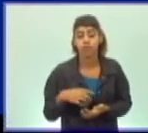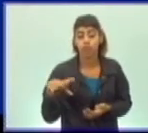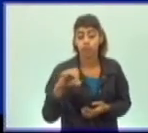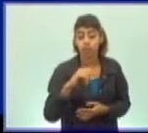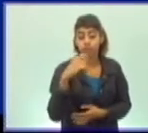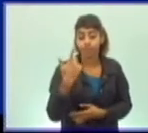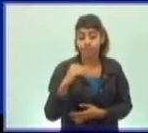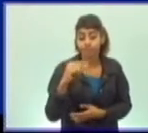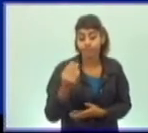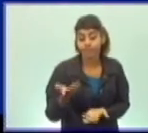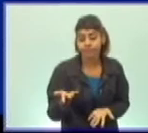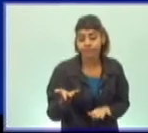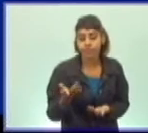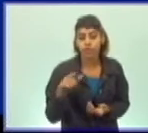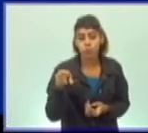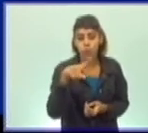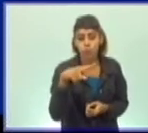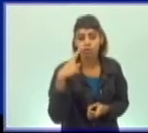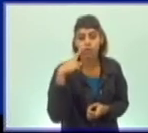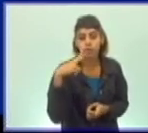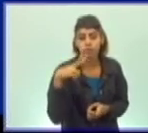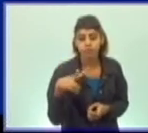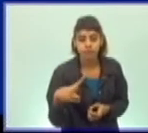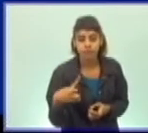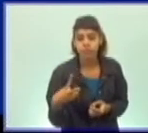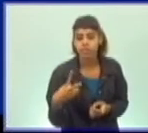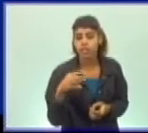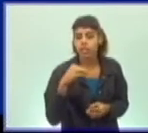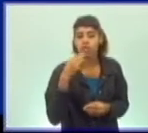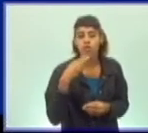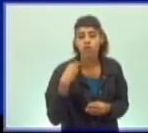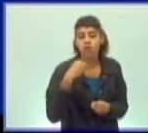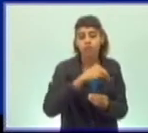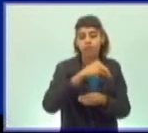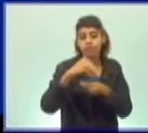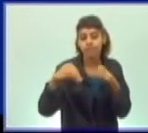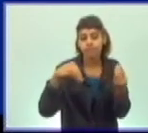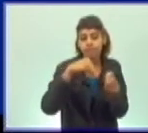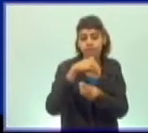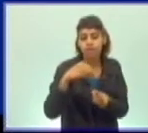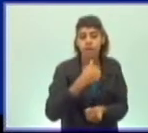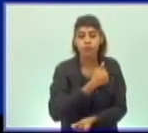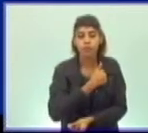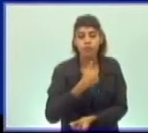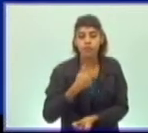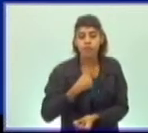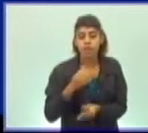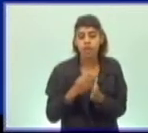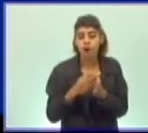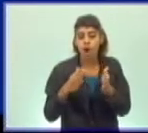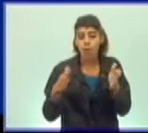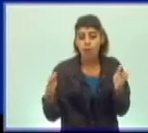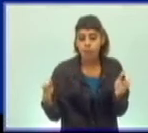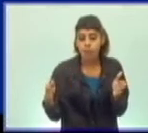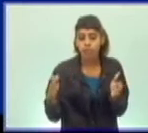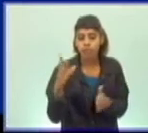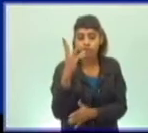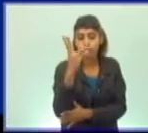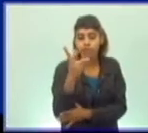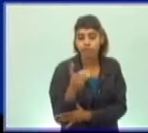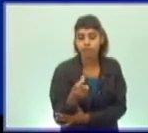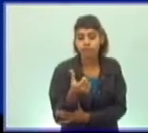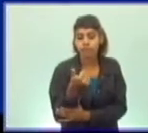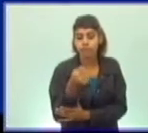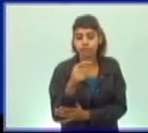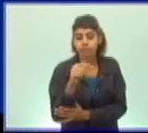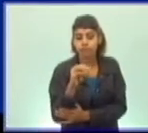en sentido general, ustedes van a analizar cómo varían las propiedades con el aumento del número atómico. Es decir, que son